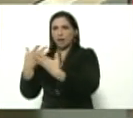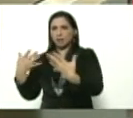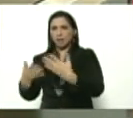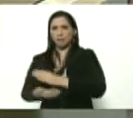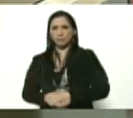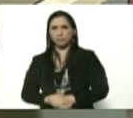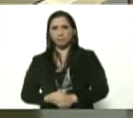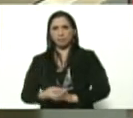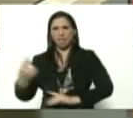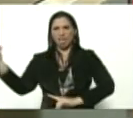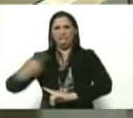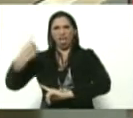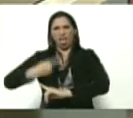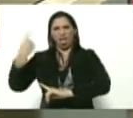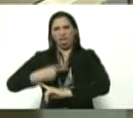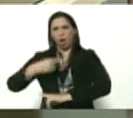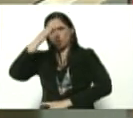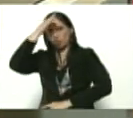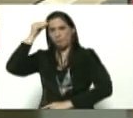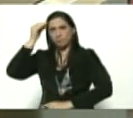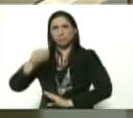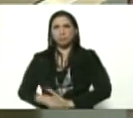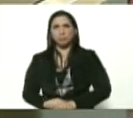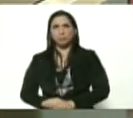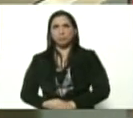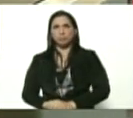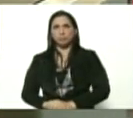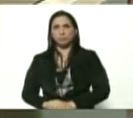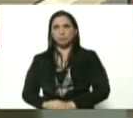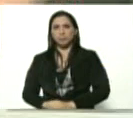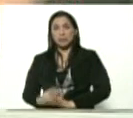Y la orden de Donald Trump cuenta